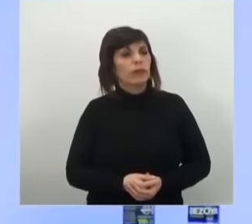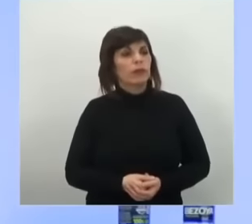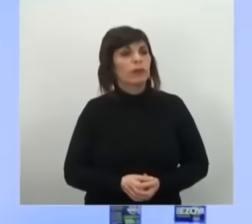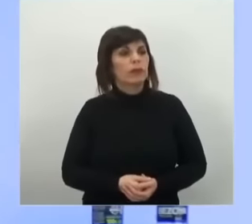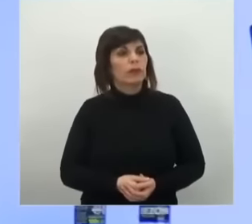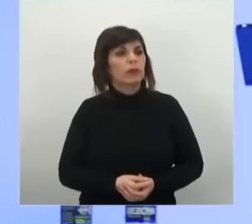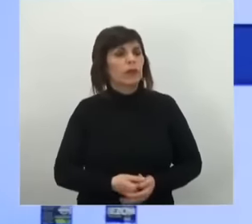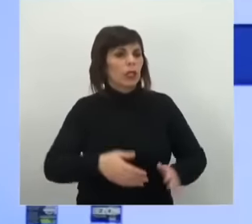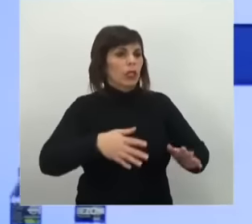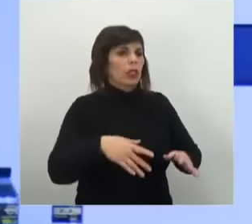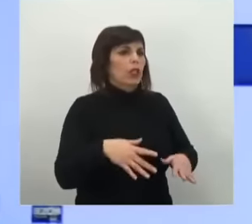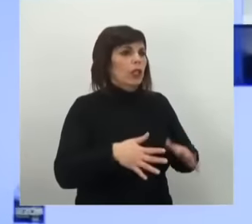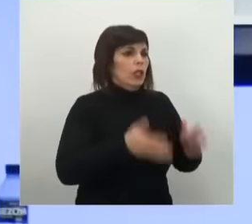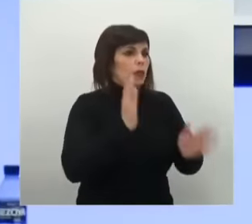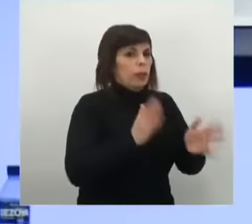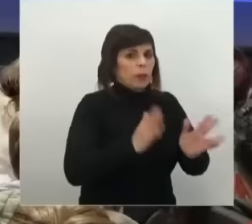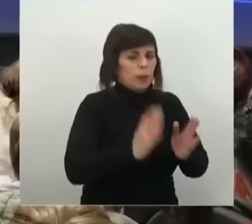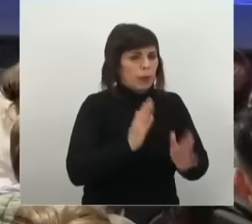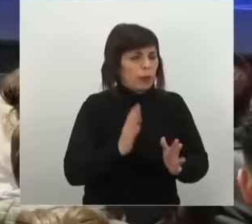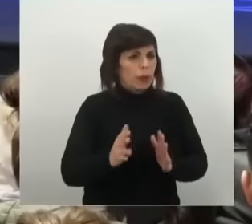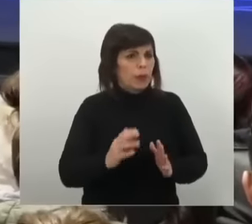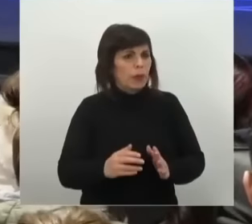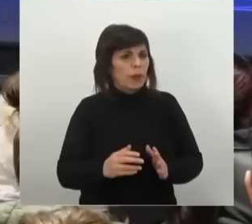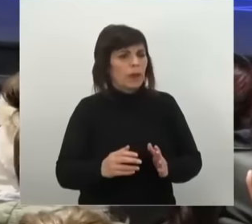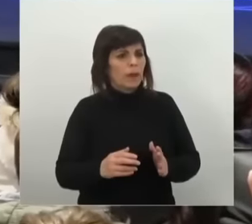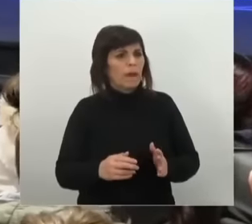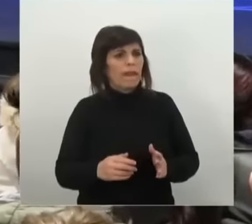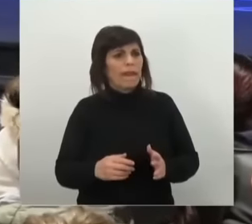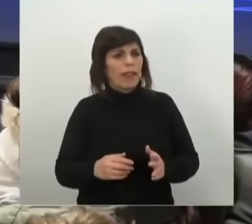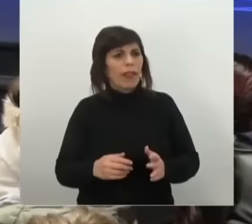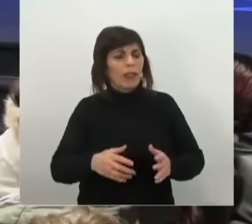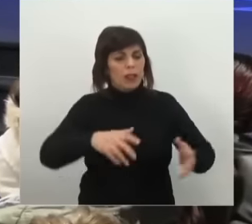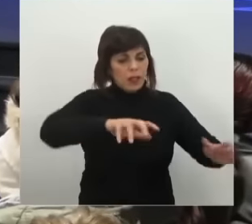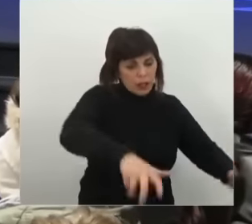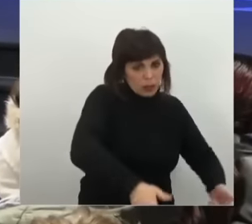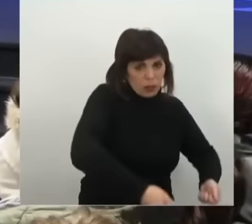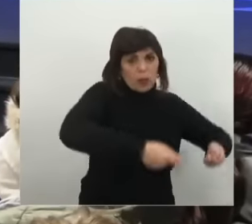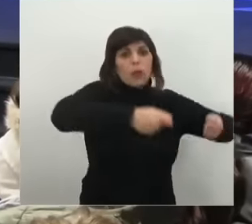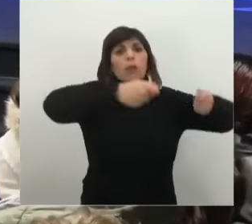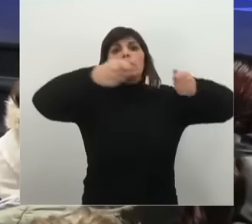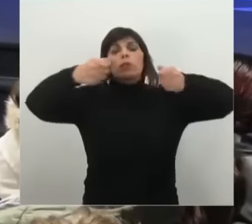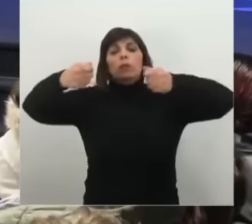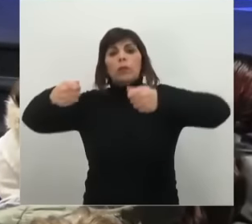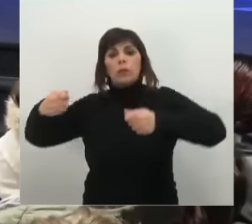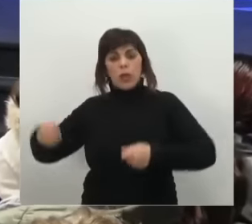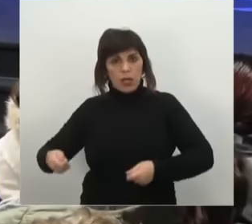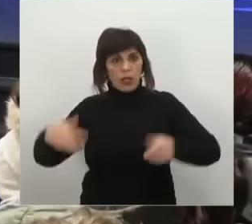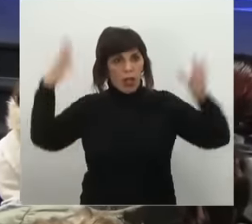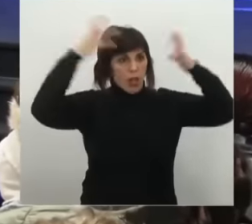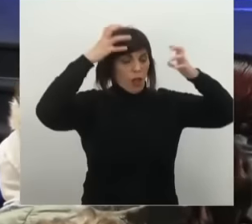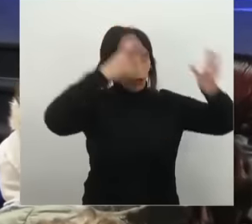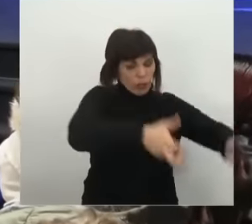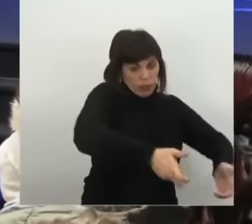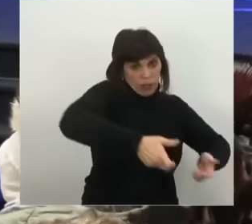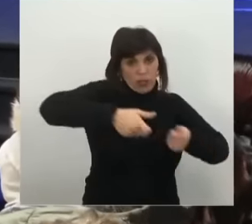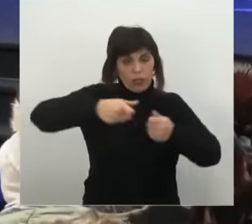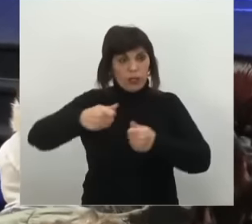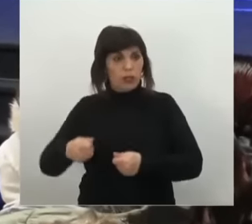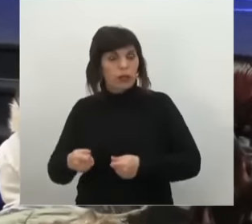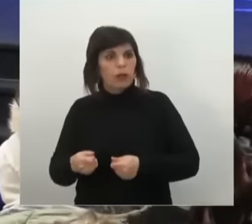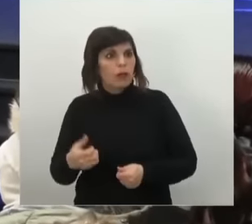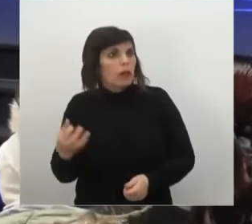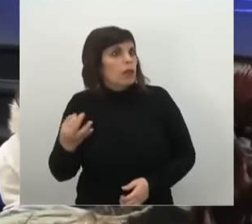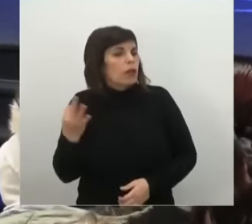entonces empiezan a hacer los músculos y todo aquello y cuando salgo cuando me sacan me ayudan dos varones a salir de ahí adentro Entonces algo